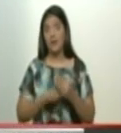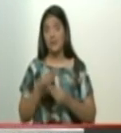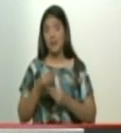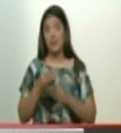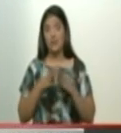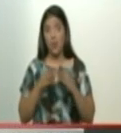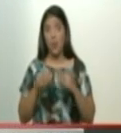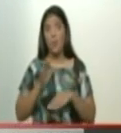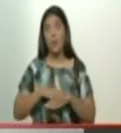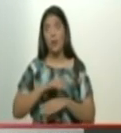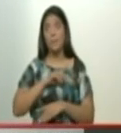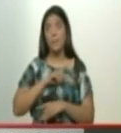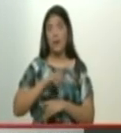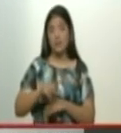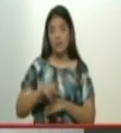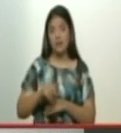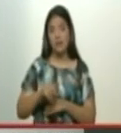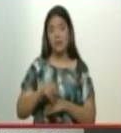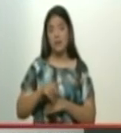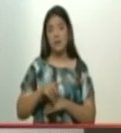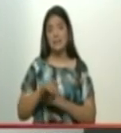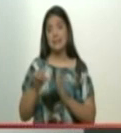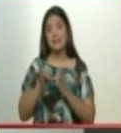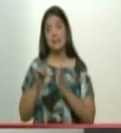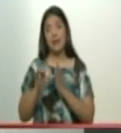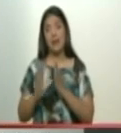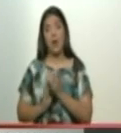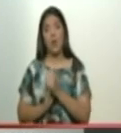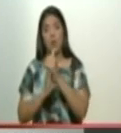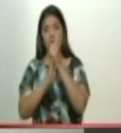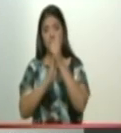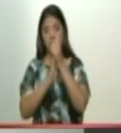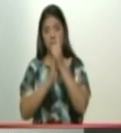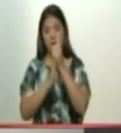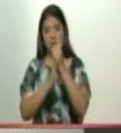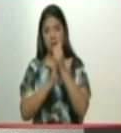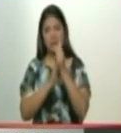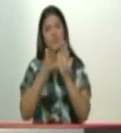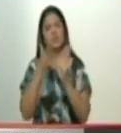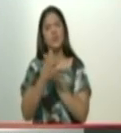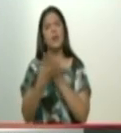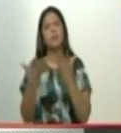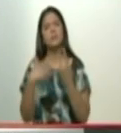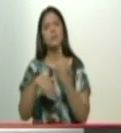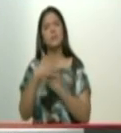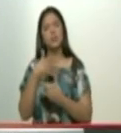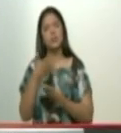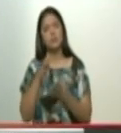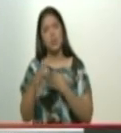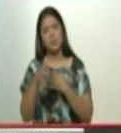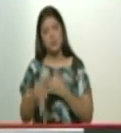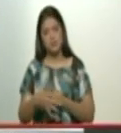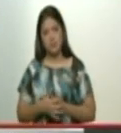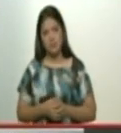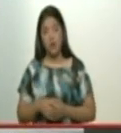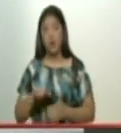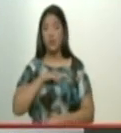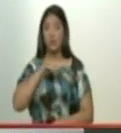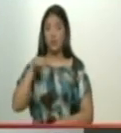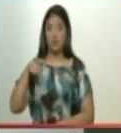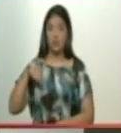por encargo, tan cerca de esos líderes que hubiese pasado en alguna circunstancia.